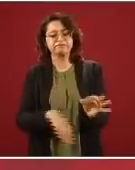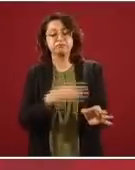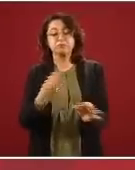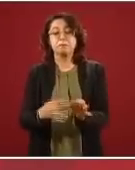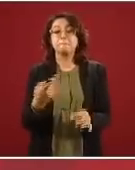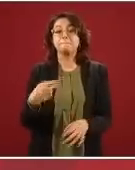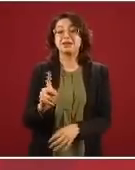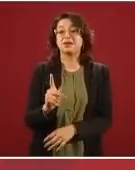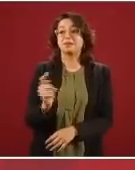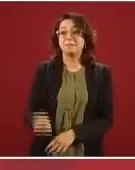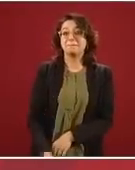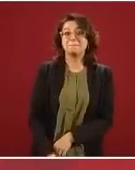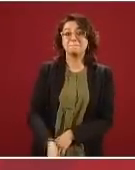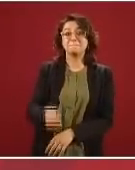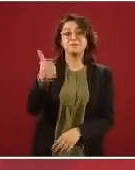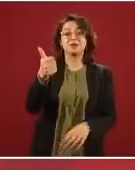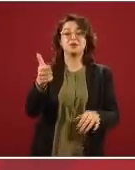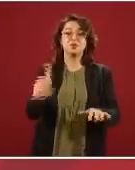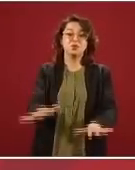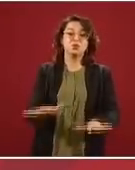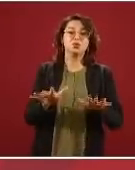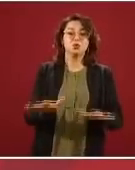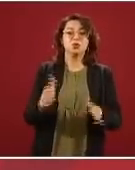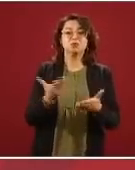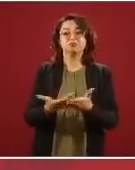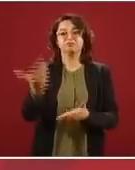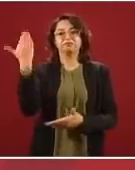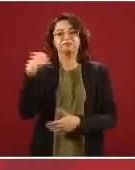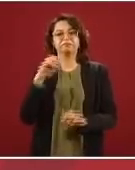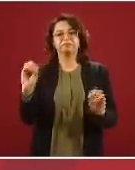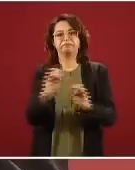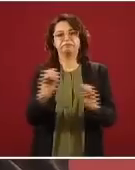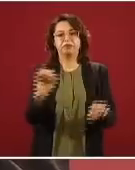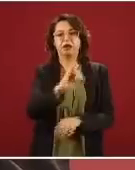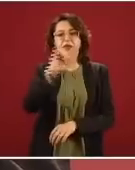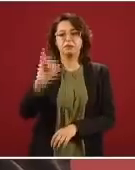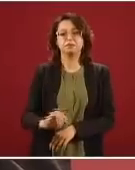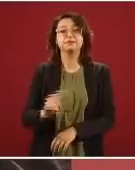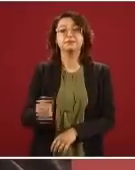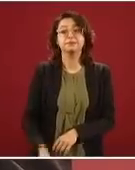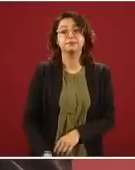inédito, nunca se había recuperado dinero.